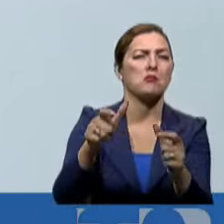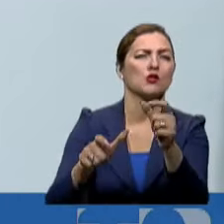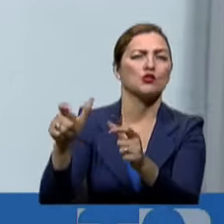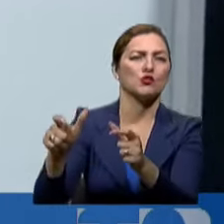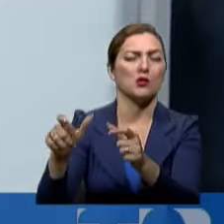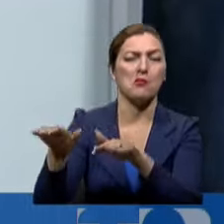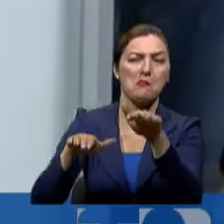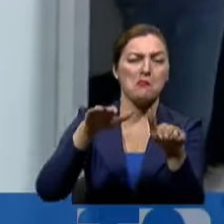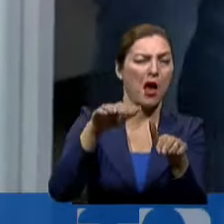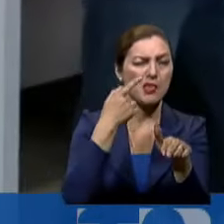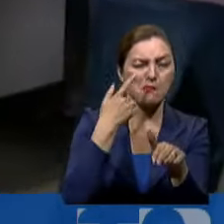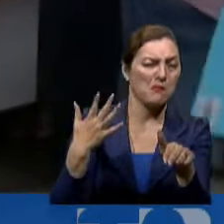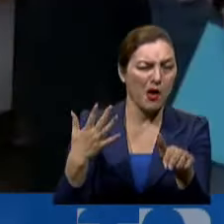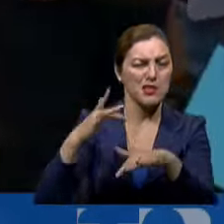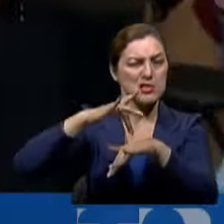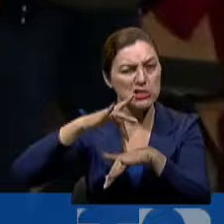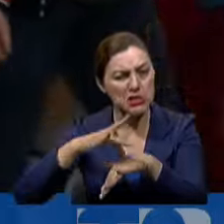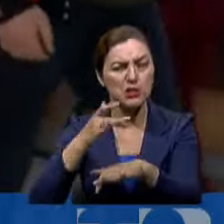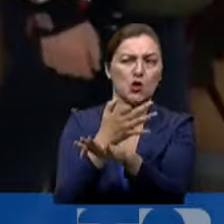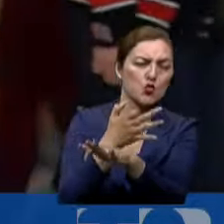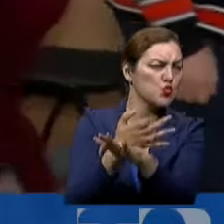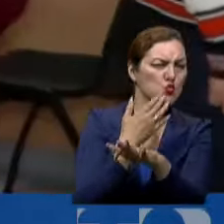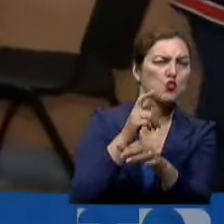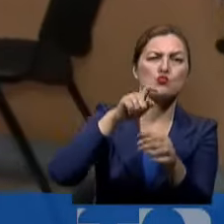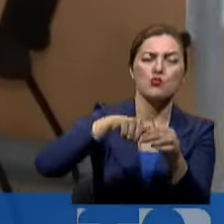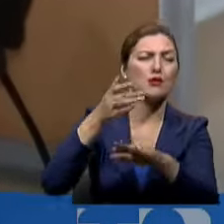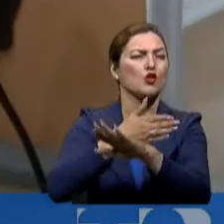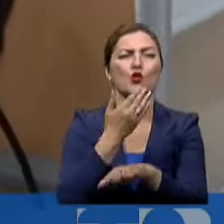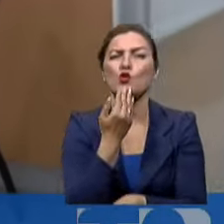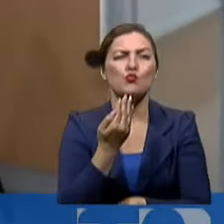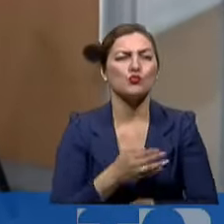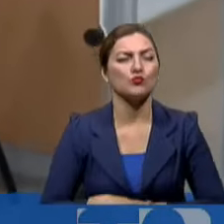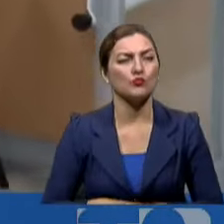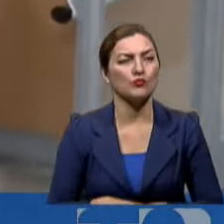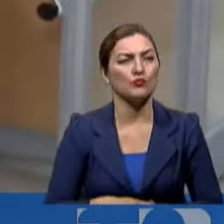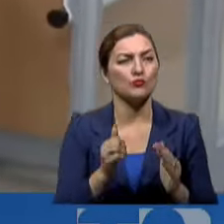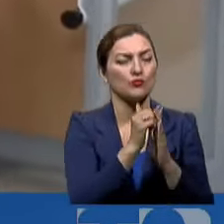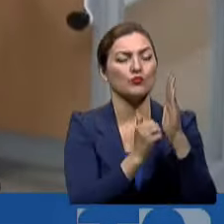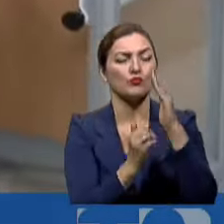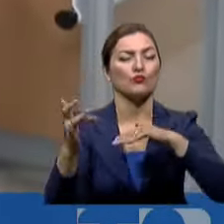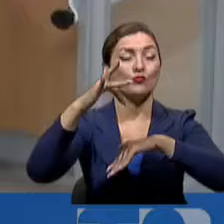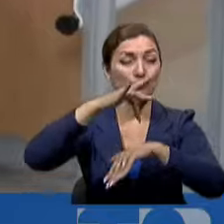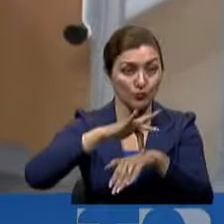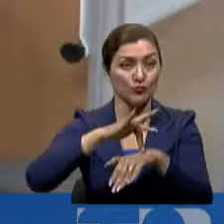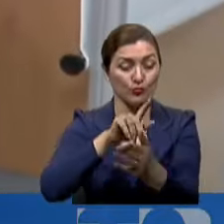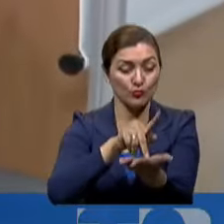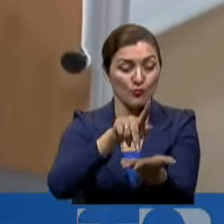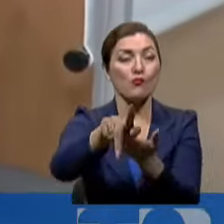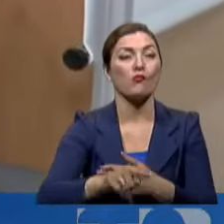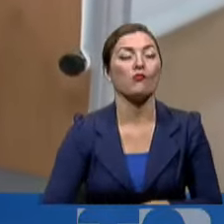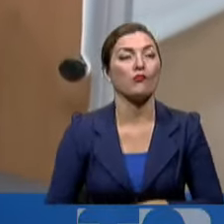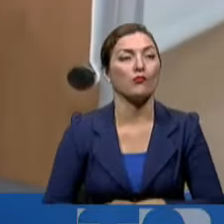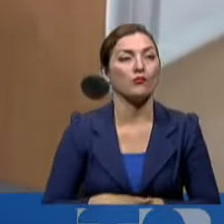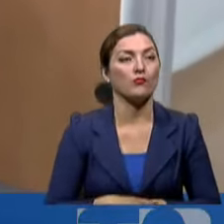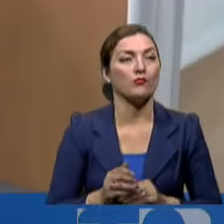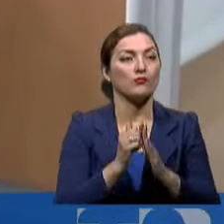que vengan? ¿Deben tomar alguna cita, realizar algún registro previo? Deben agendar su cita, deben realizar el pago. Lo